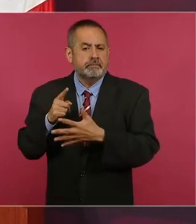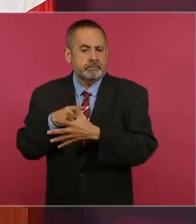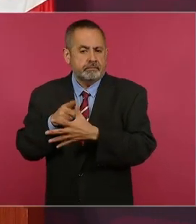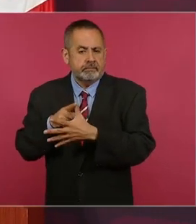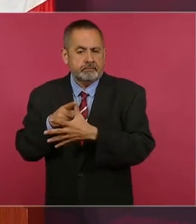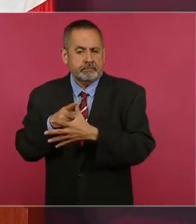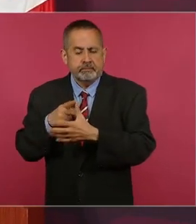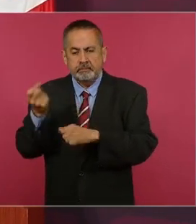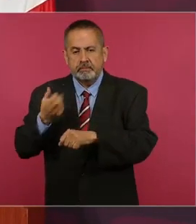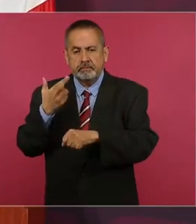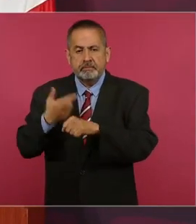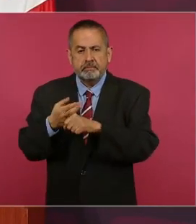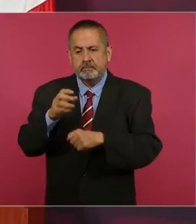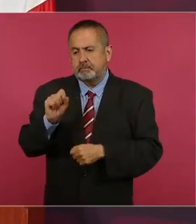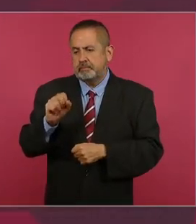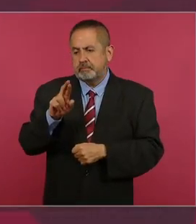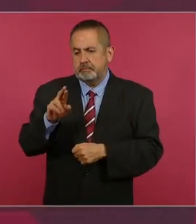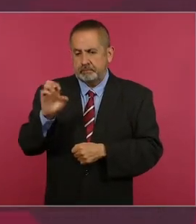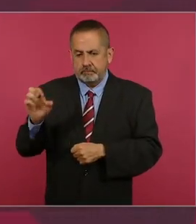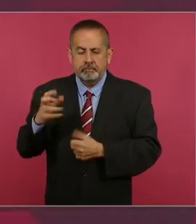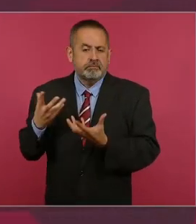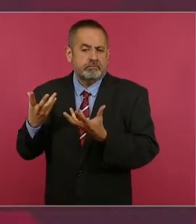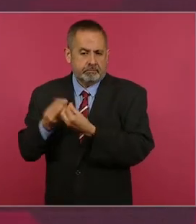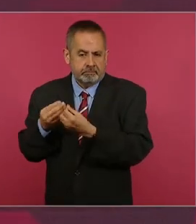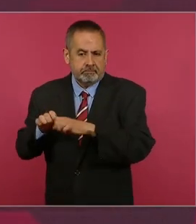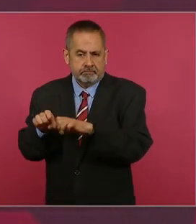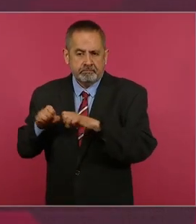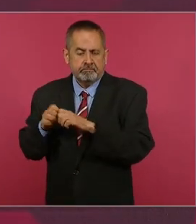y la secretaria de Relaciones Exteriores.